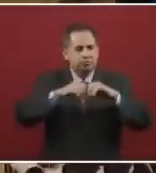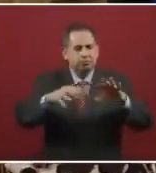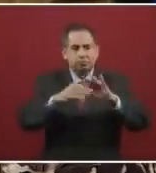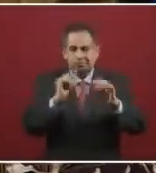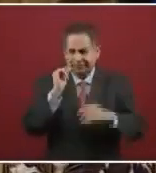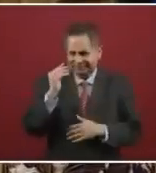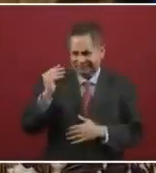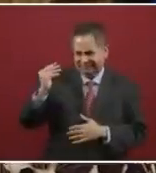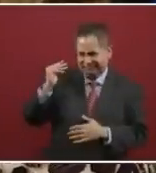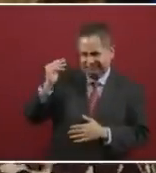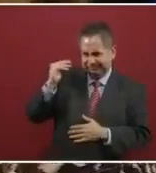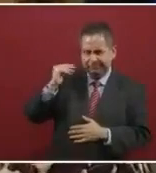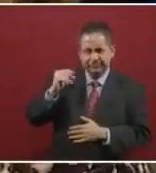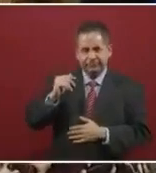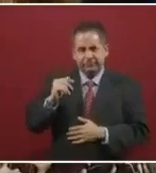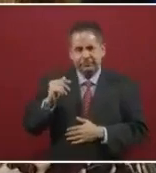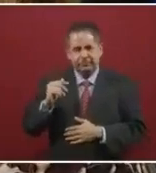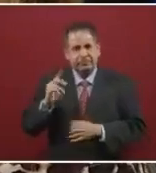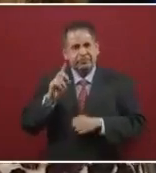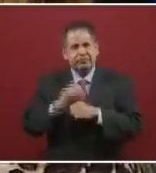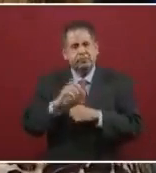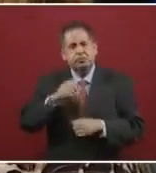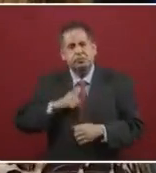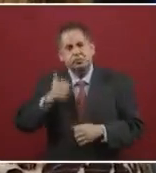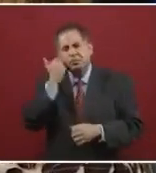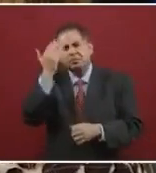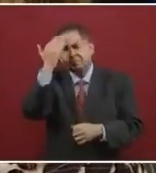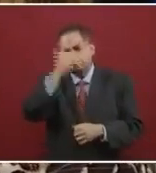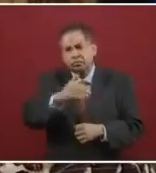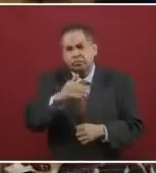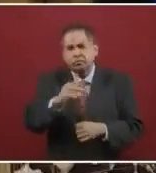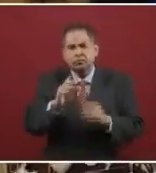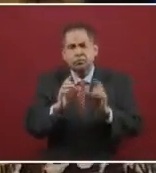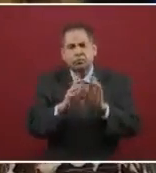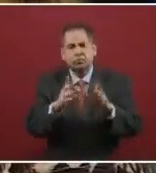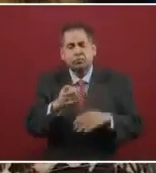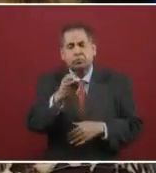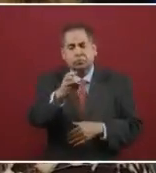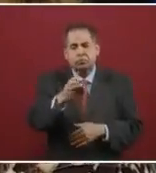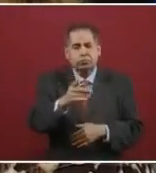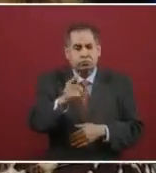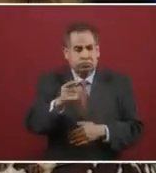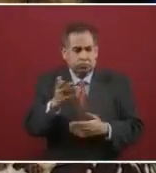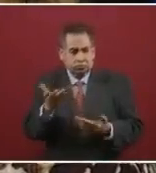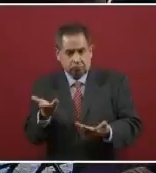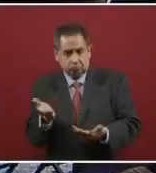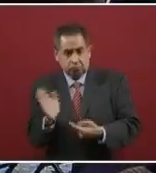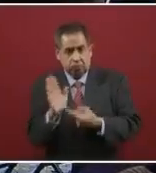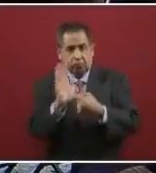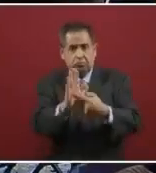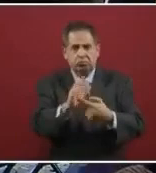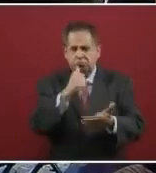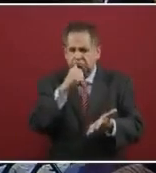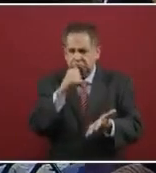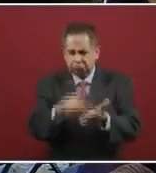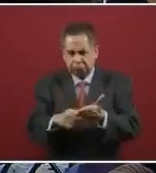algunos días queremos saber si ustedes le presentaron una